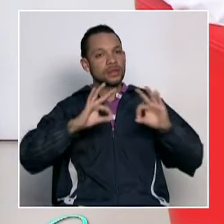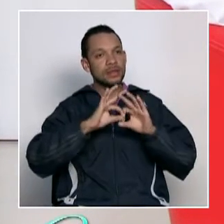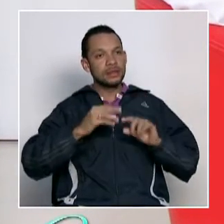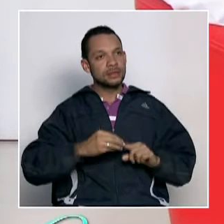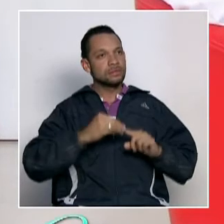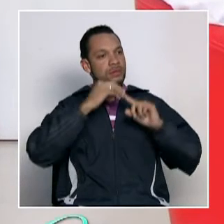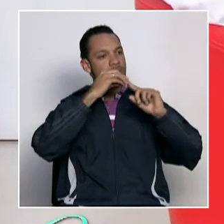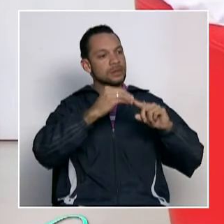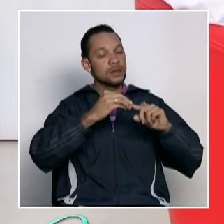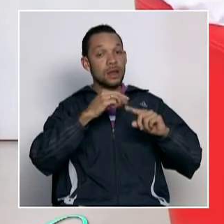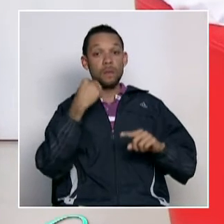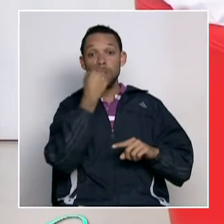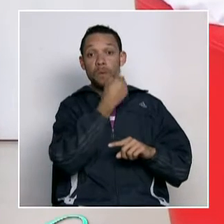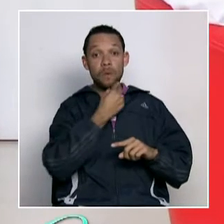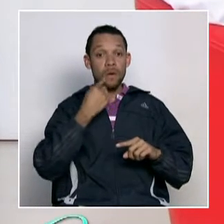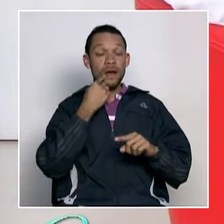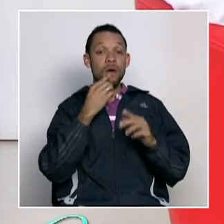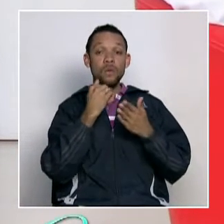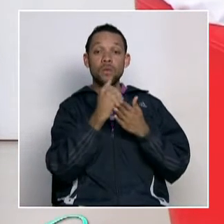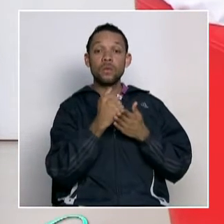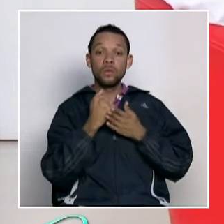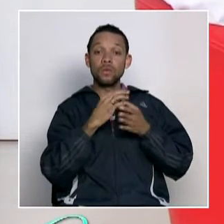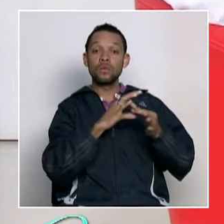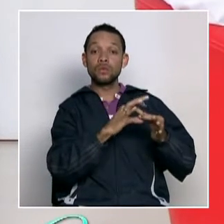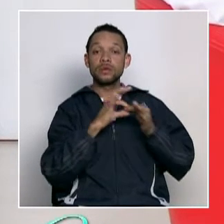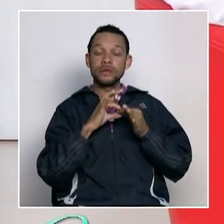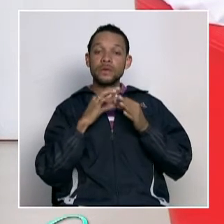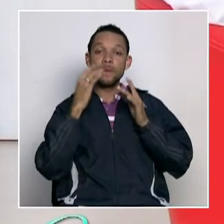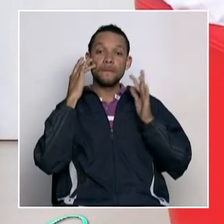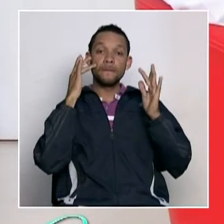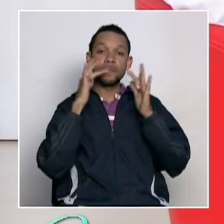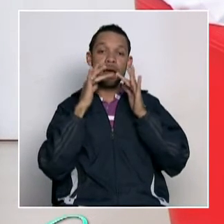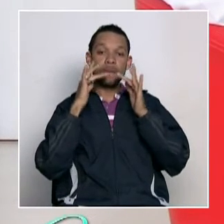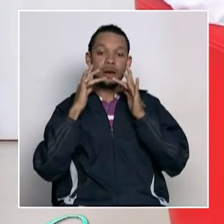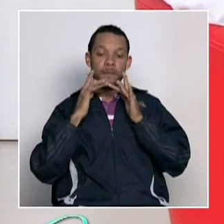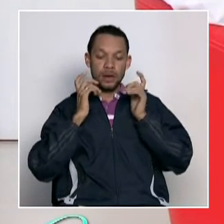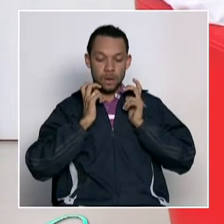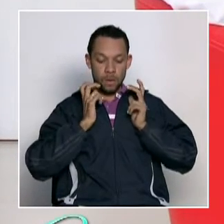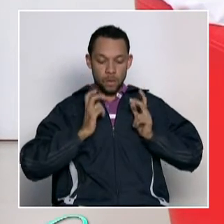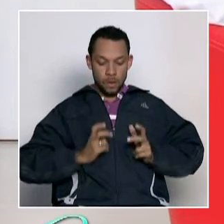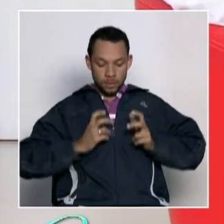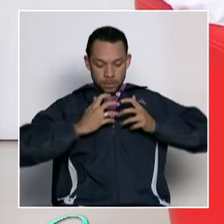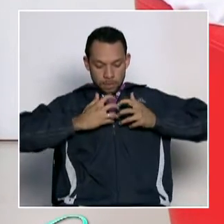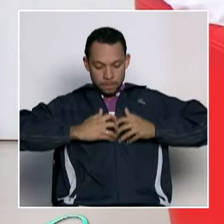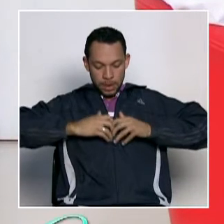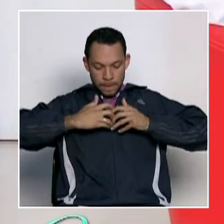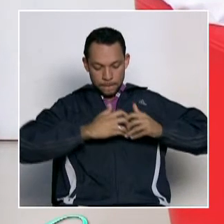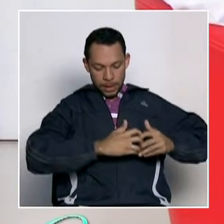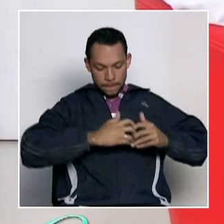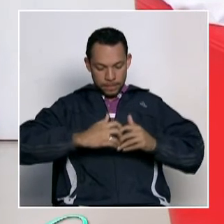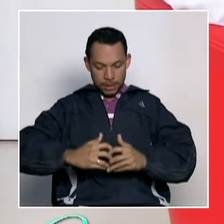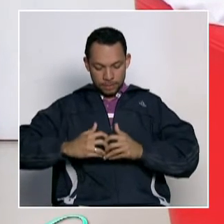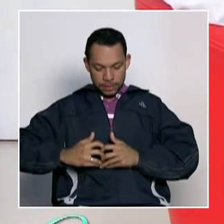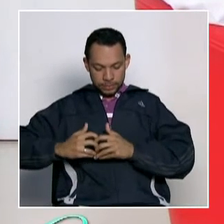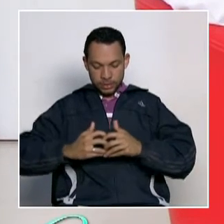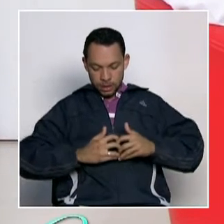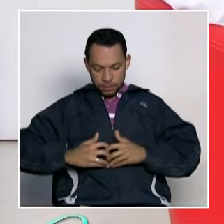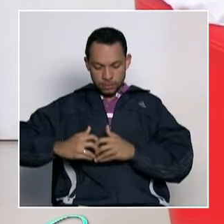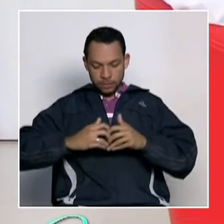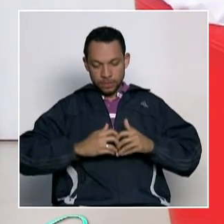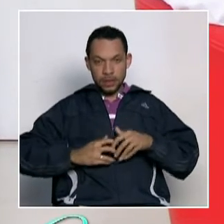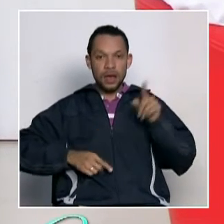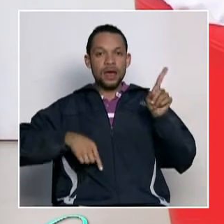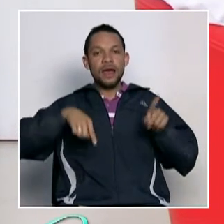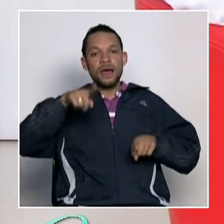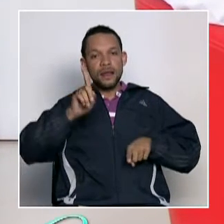de la medicina interna de la boca y la relación que tiene con el resto de enfermedades. Nos suele suceder en la consulta que llegan pacientes